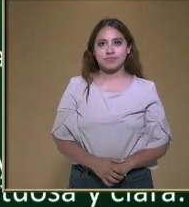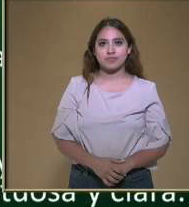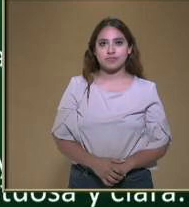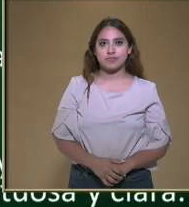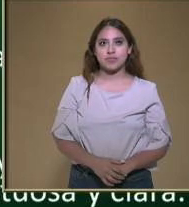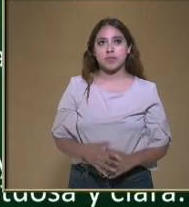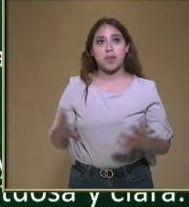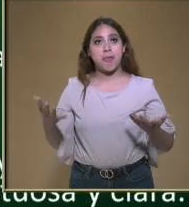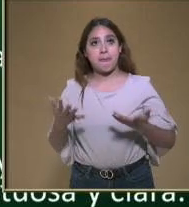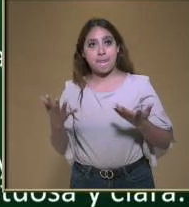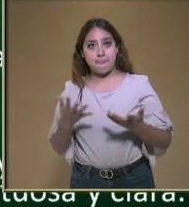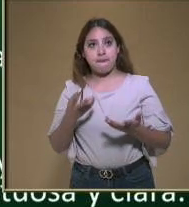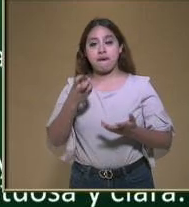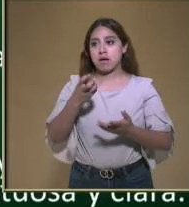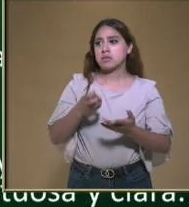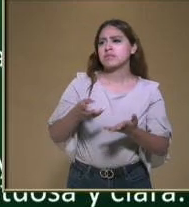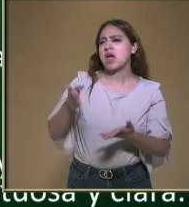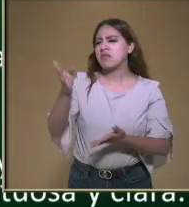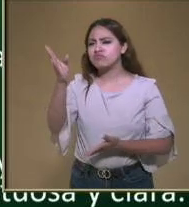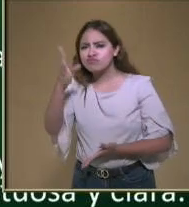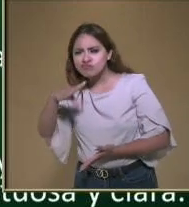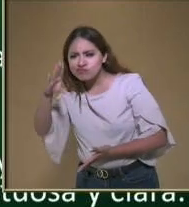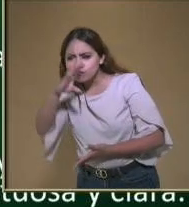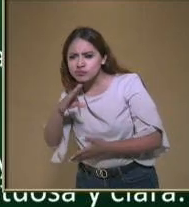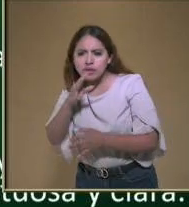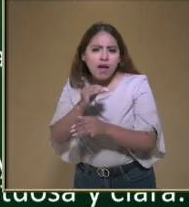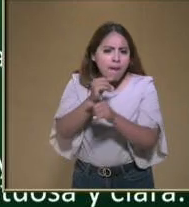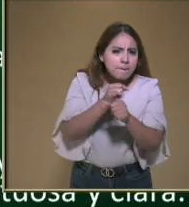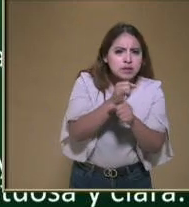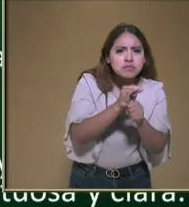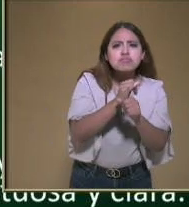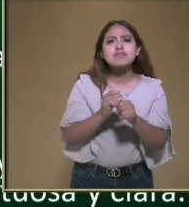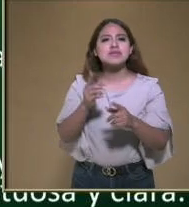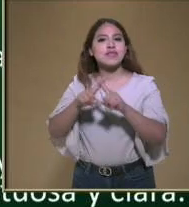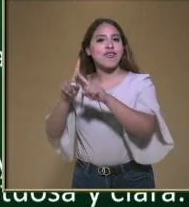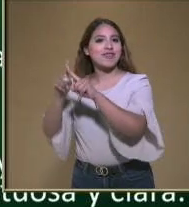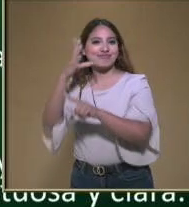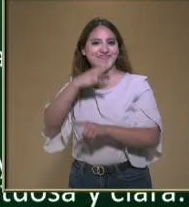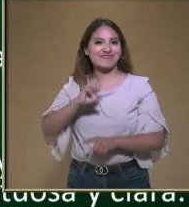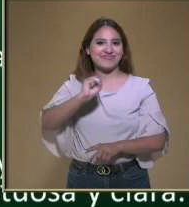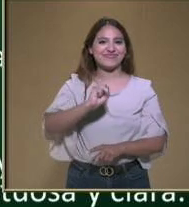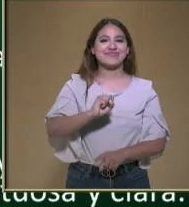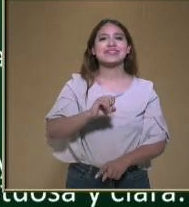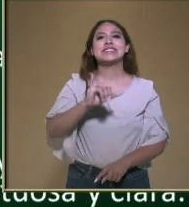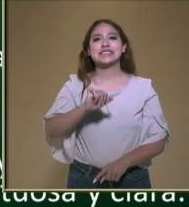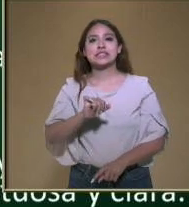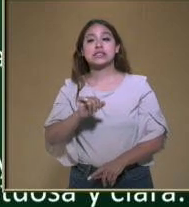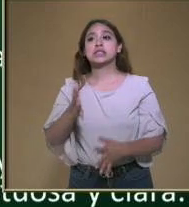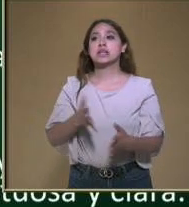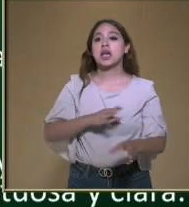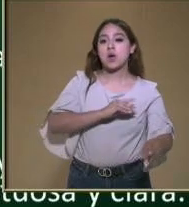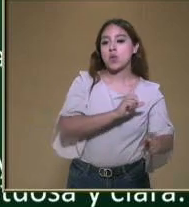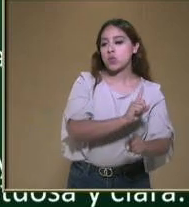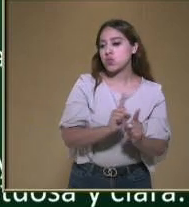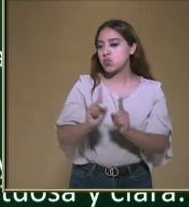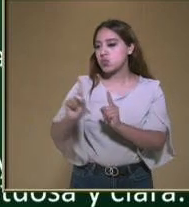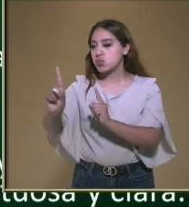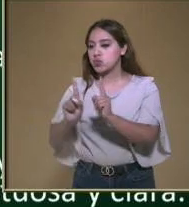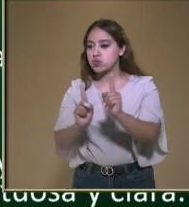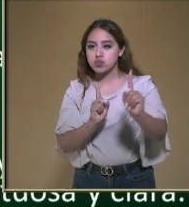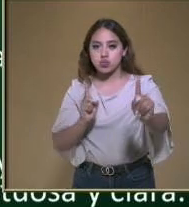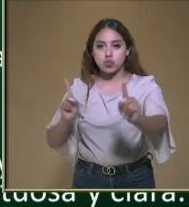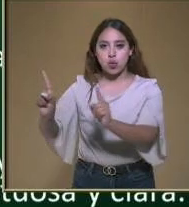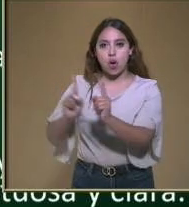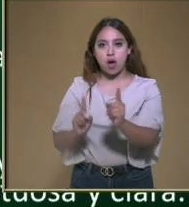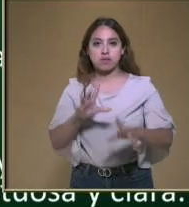el hecho de que vamos a explorar, vamos a experimentar a través de nuestras habilidades y vamos a implicar el desplazamiento y manejo de objetos, ¿verdad? Y al hablar